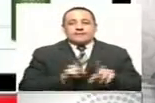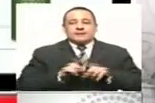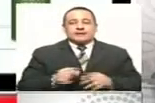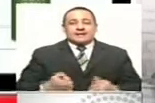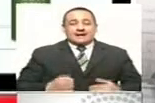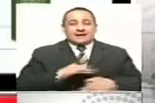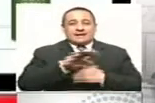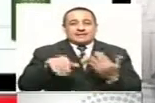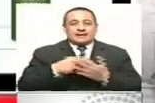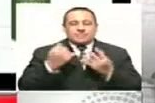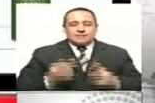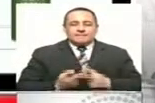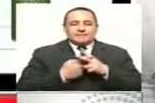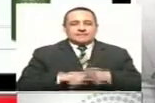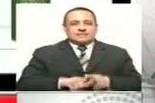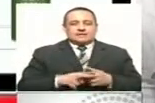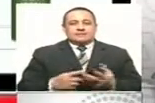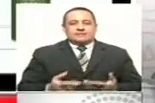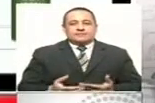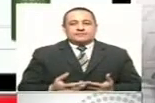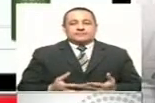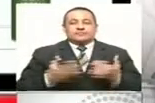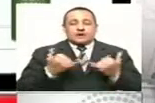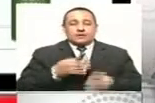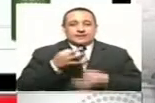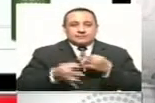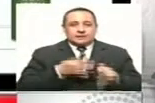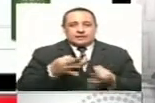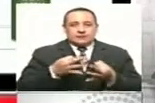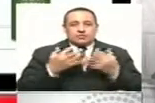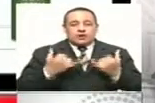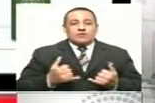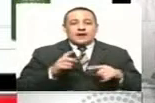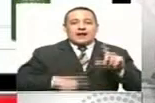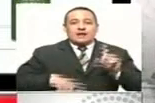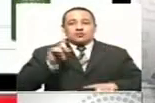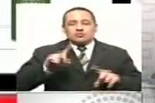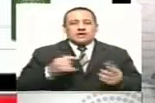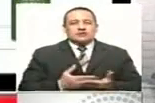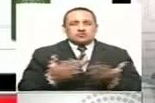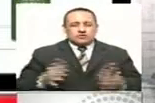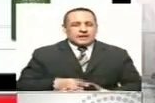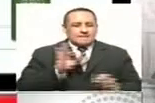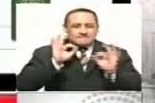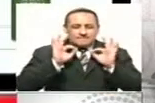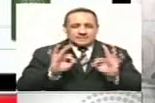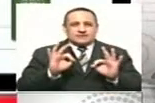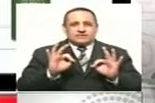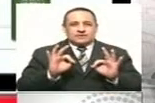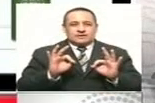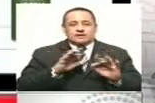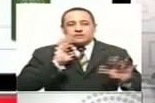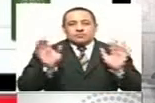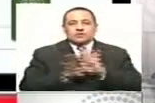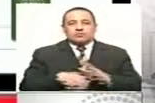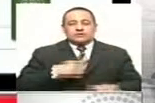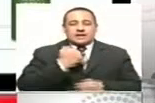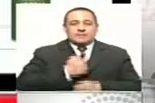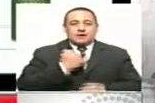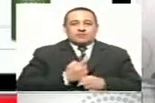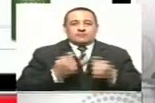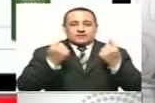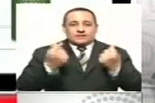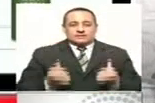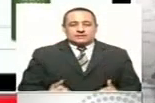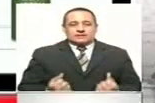queremos empezar señalando algunas cosas específicas de la ejecución